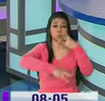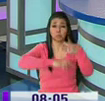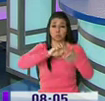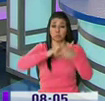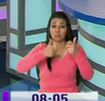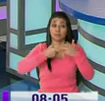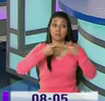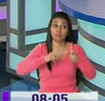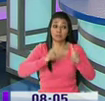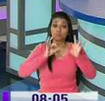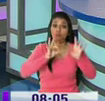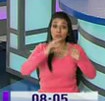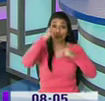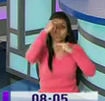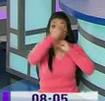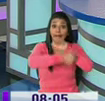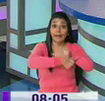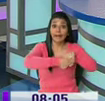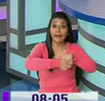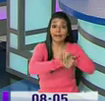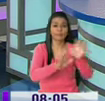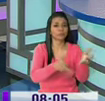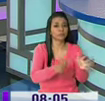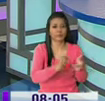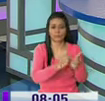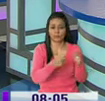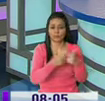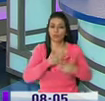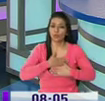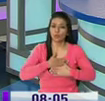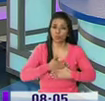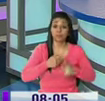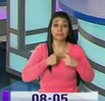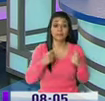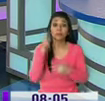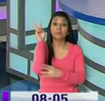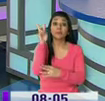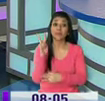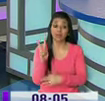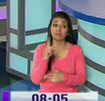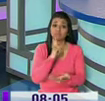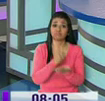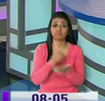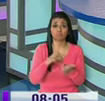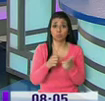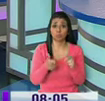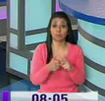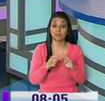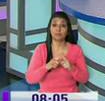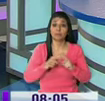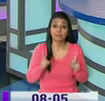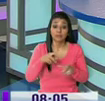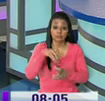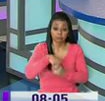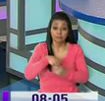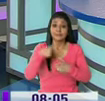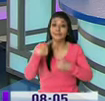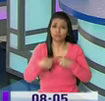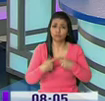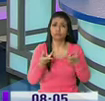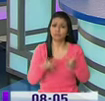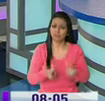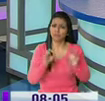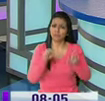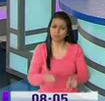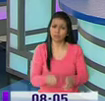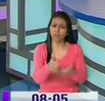Galápagos. A buena hora no pasó nada allá en Galápagos, pero en fin, es un viernes convulsionado, pero también a nivel local usted puede